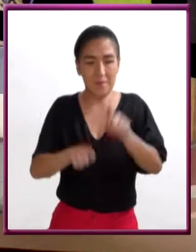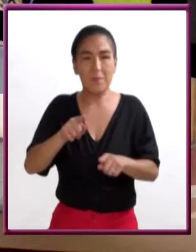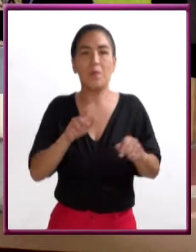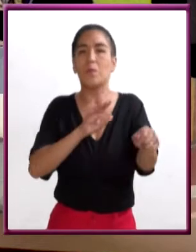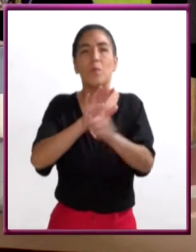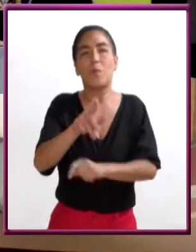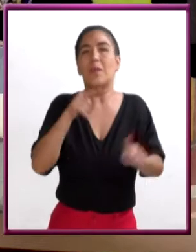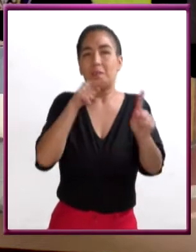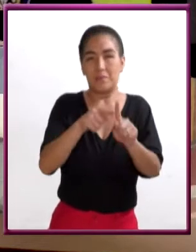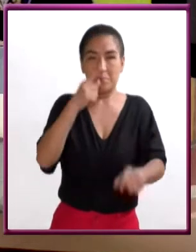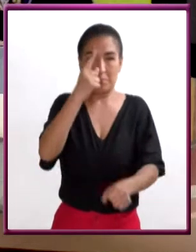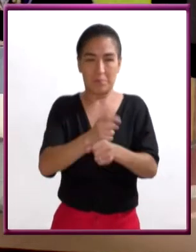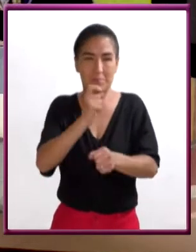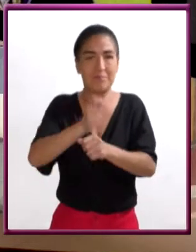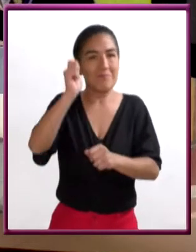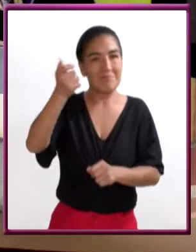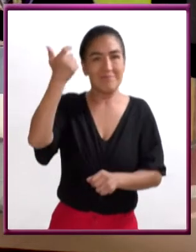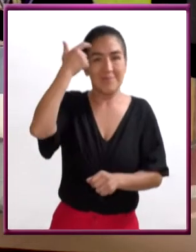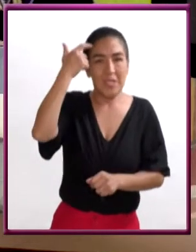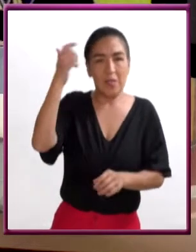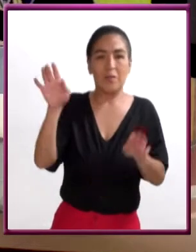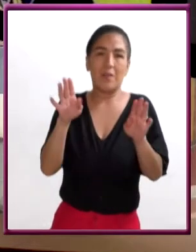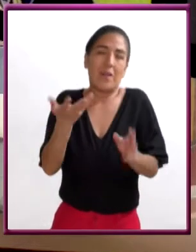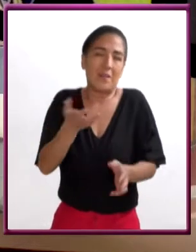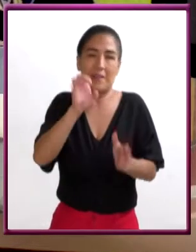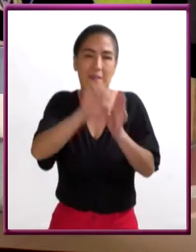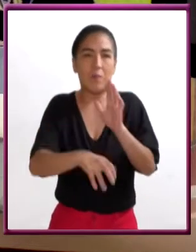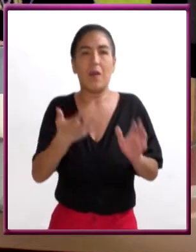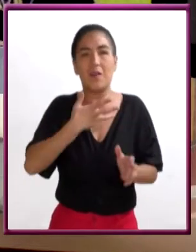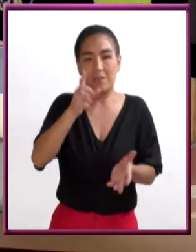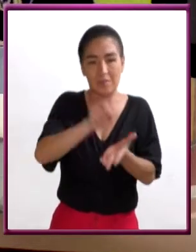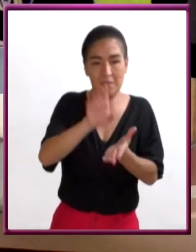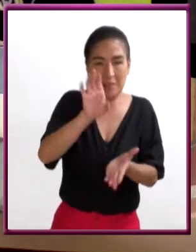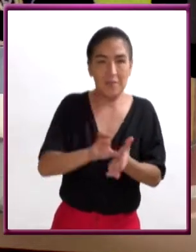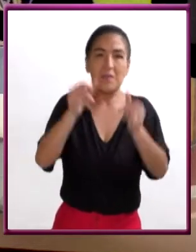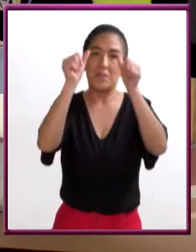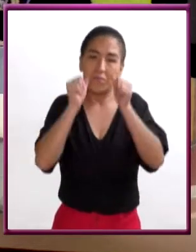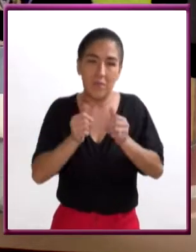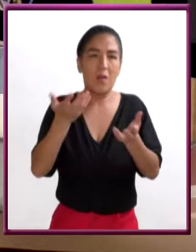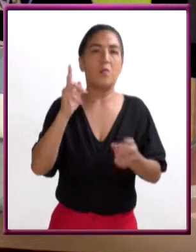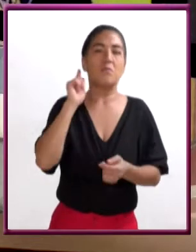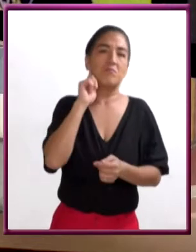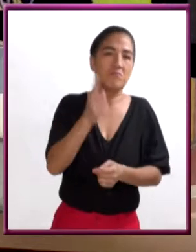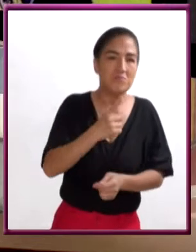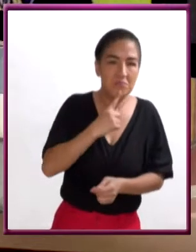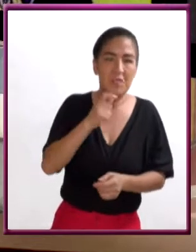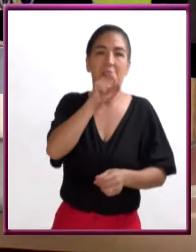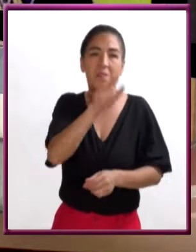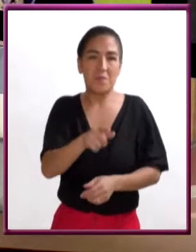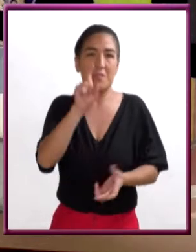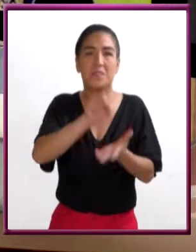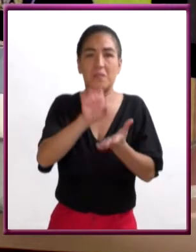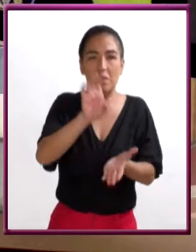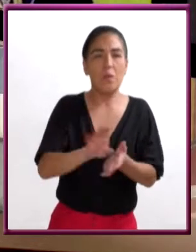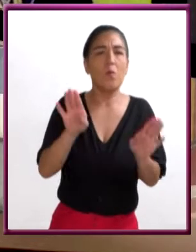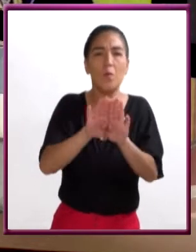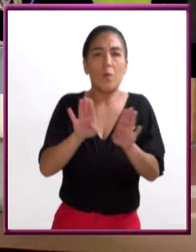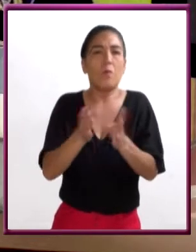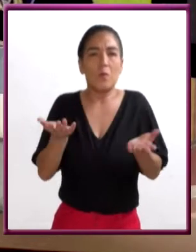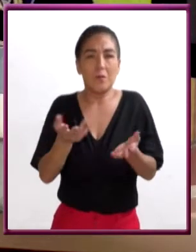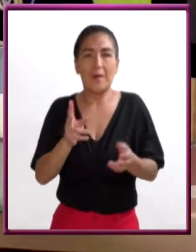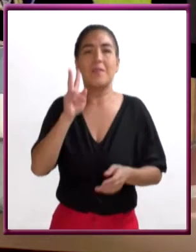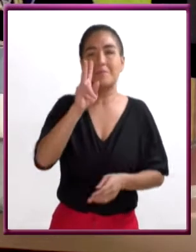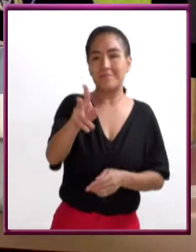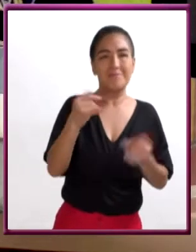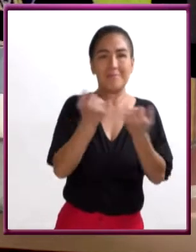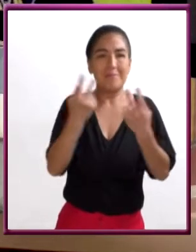algunos factores. Primero es de nuestro cerebro. Si tenemos alguna discapacidad visual o auditiva, por ejemplo, pues no vamos a